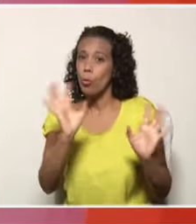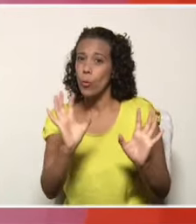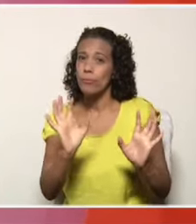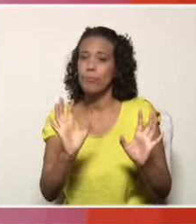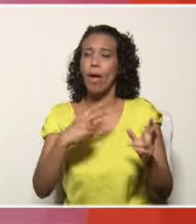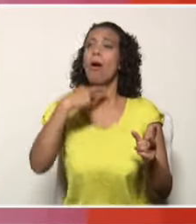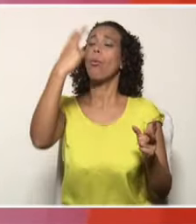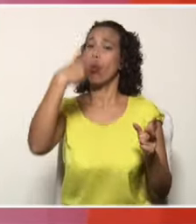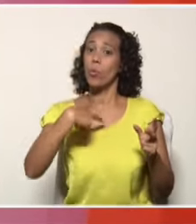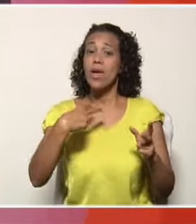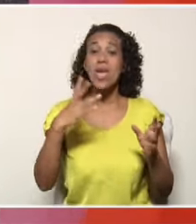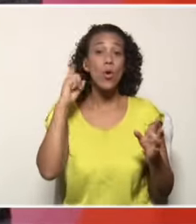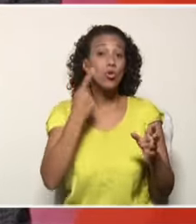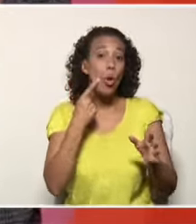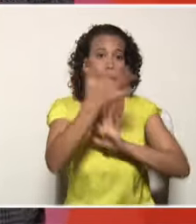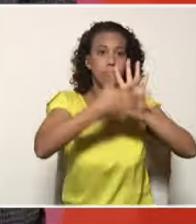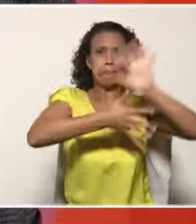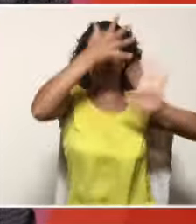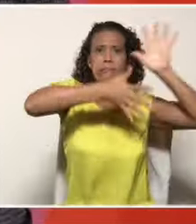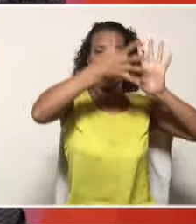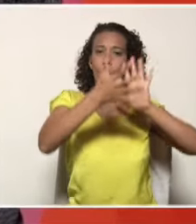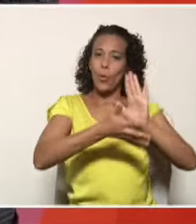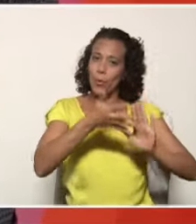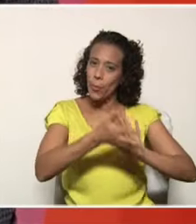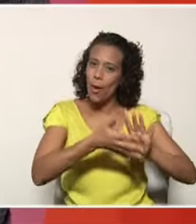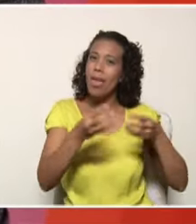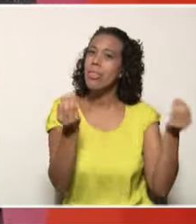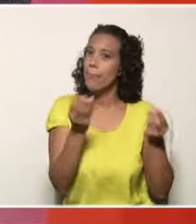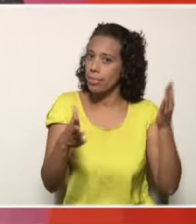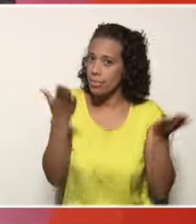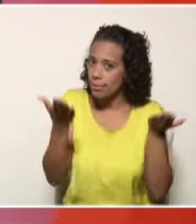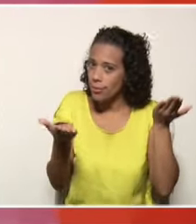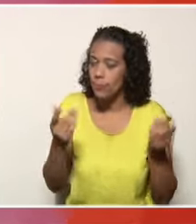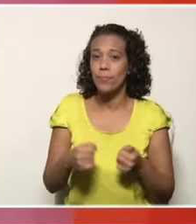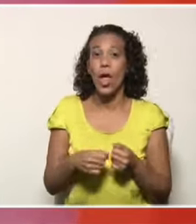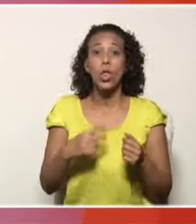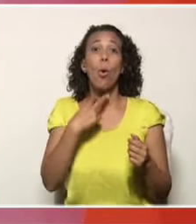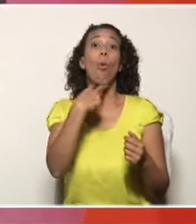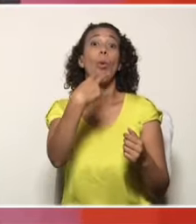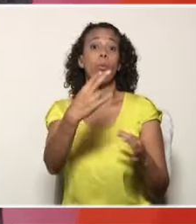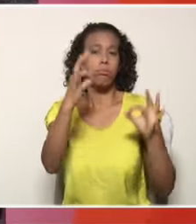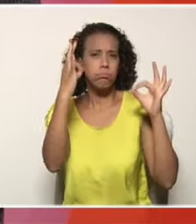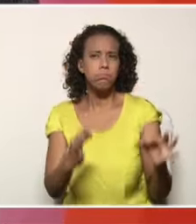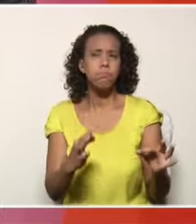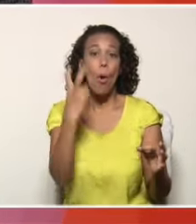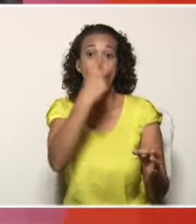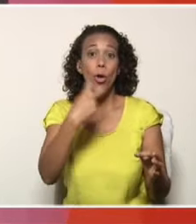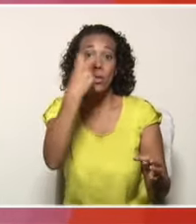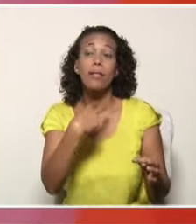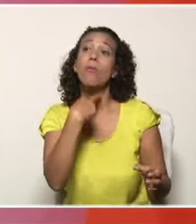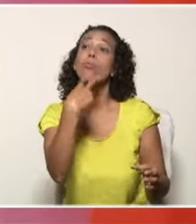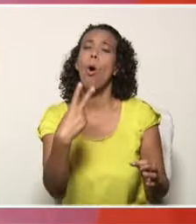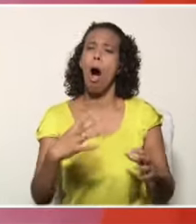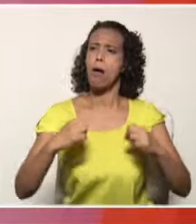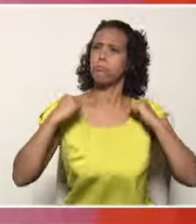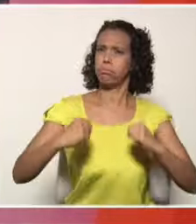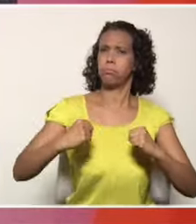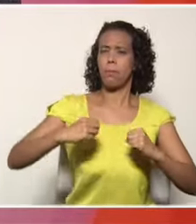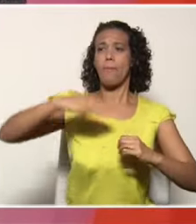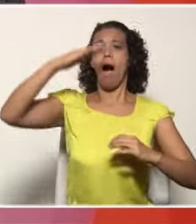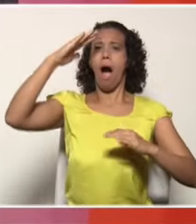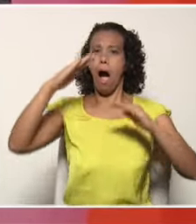tipos de entonación y de tono. Cuando nosotros hablamos, utilizamos tonos. Esos tonos son los que nos van a dar los